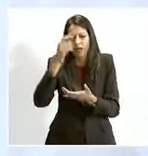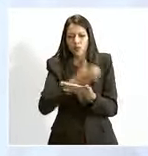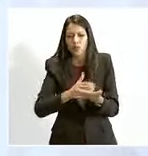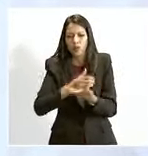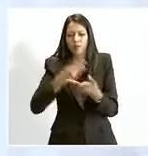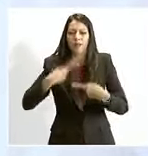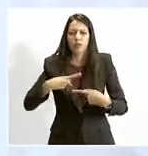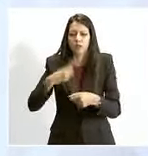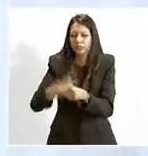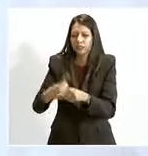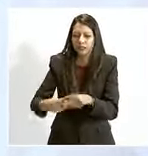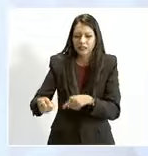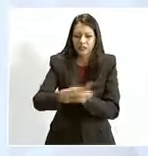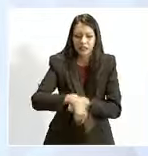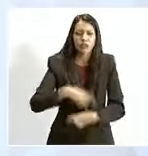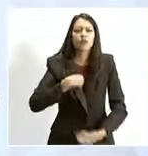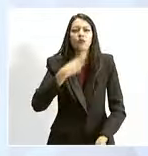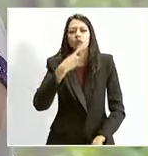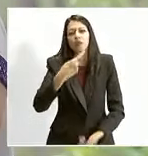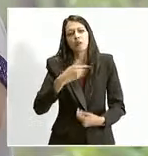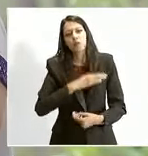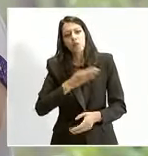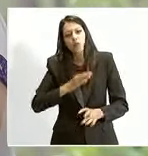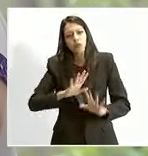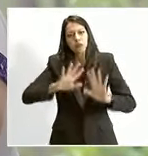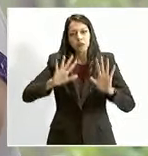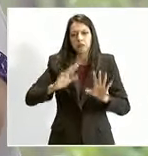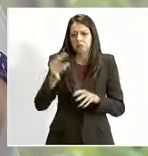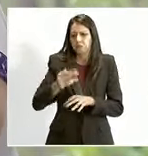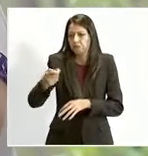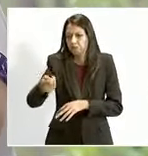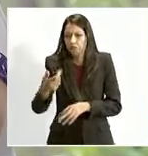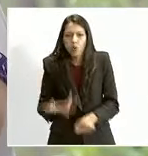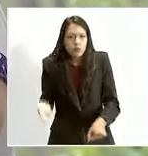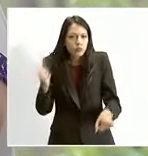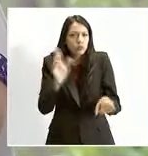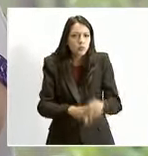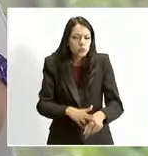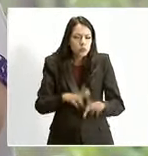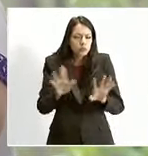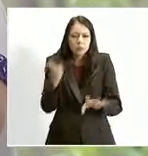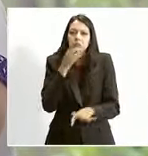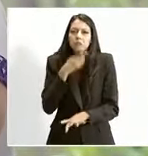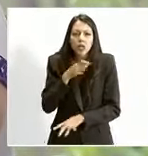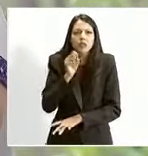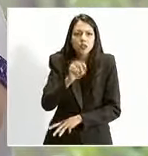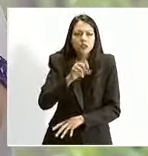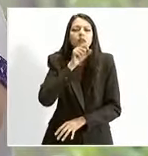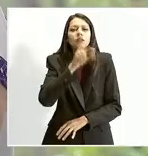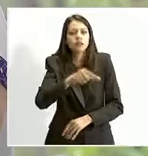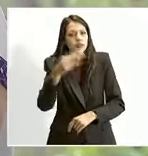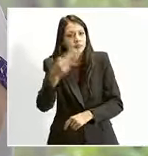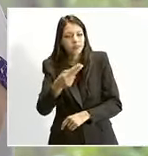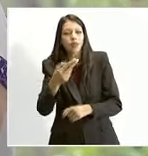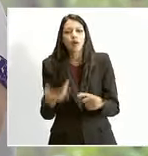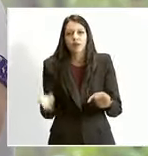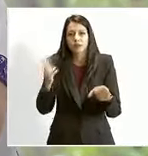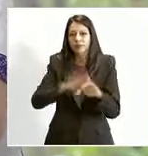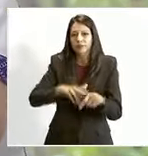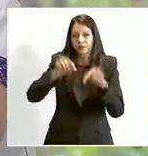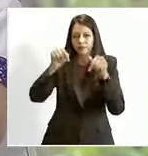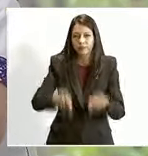Y entonces le dije Bueno entonces necesitarán una clínica y él me contestó Sí también necesitamos una clínica